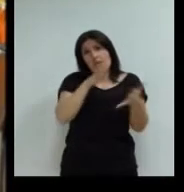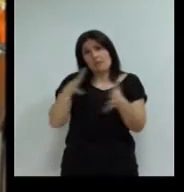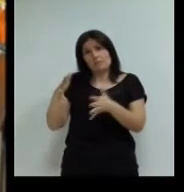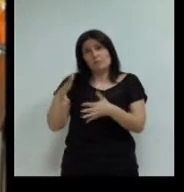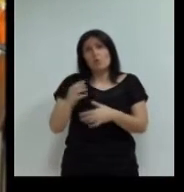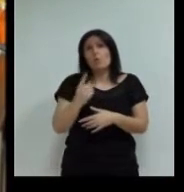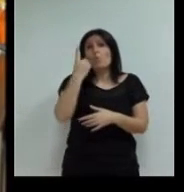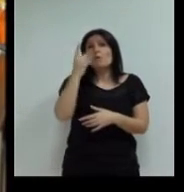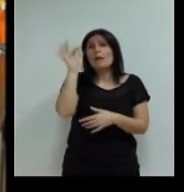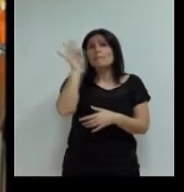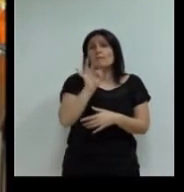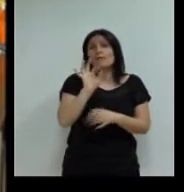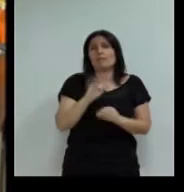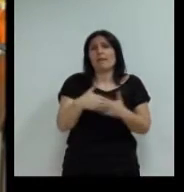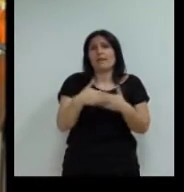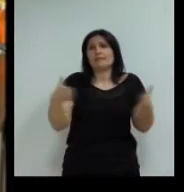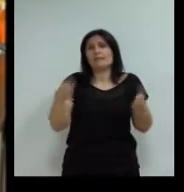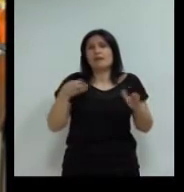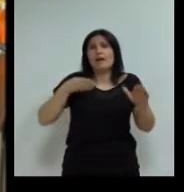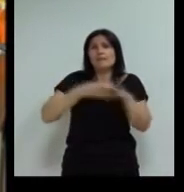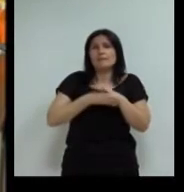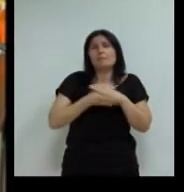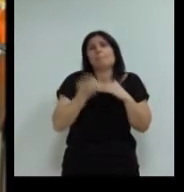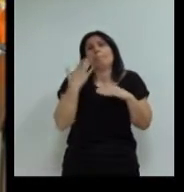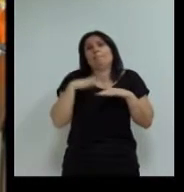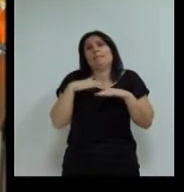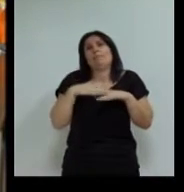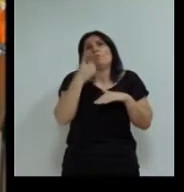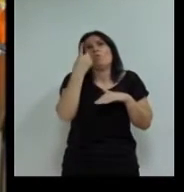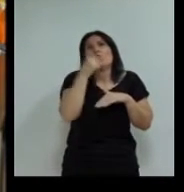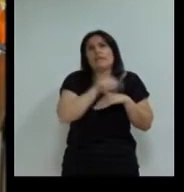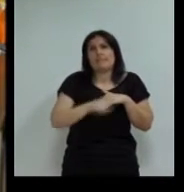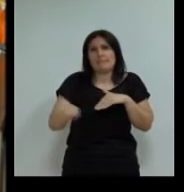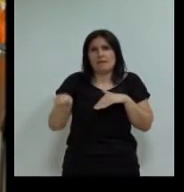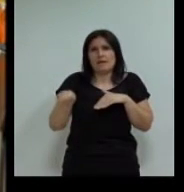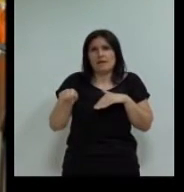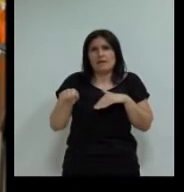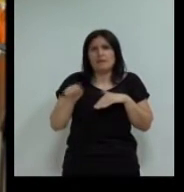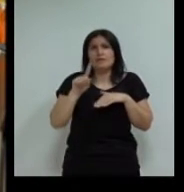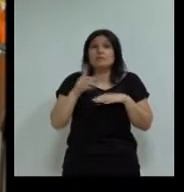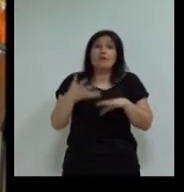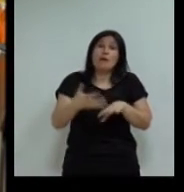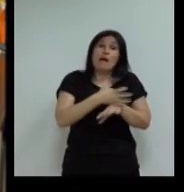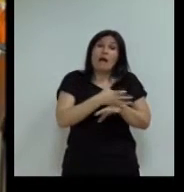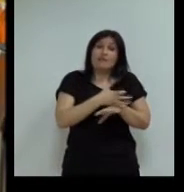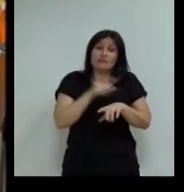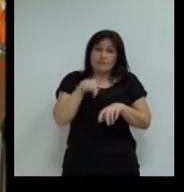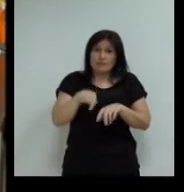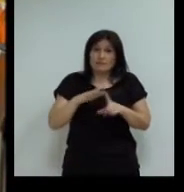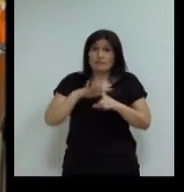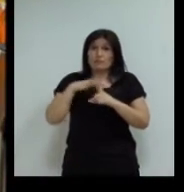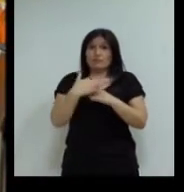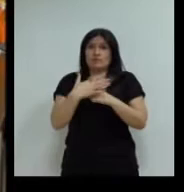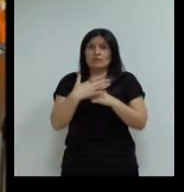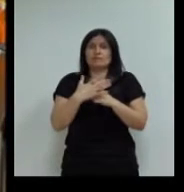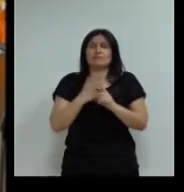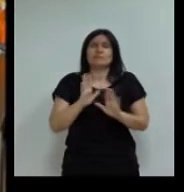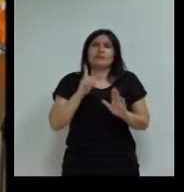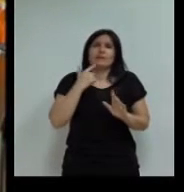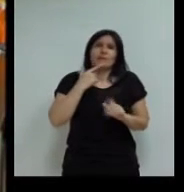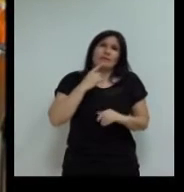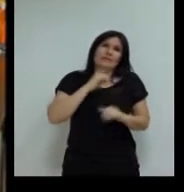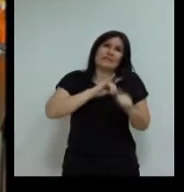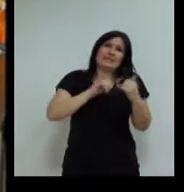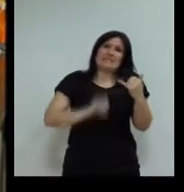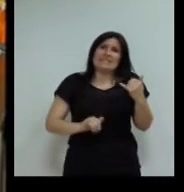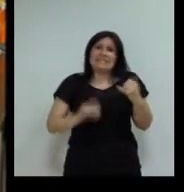y una película de estreno accesible mínimamente a la semana. Eso es antes de vivir esta situación coyuntural tan compleja